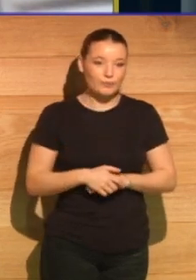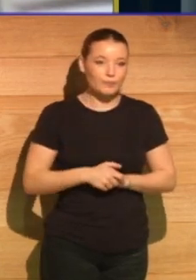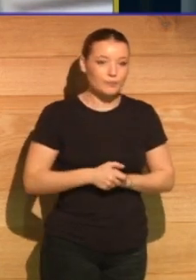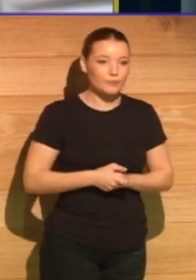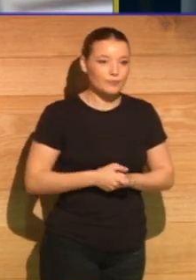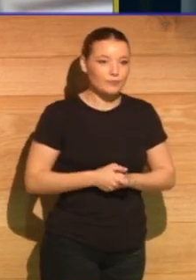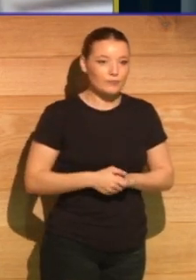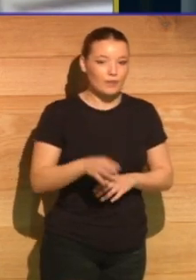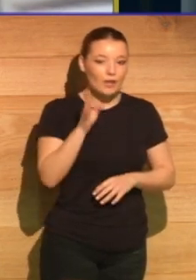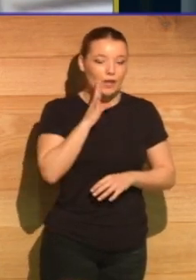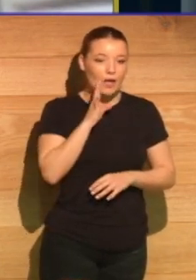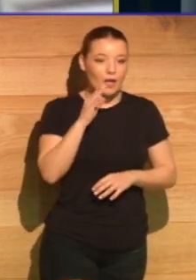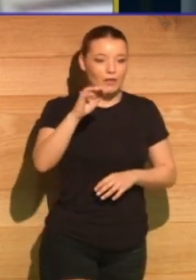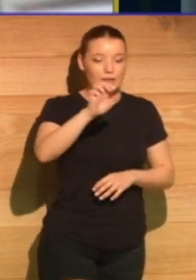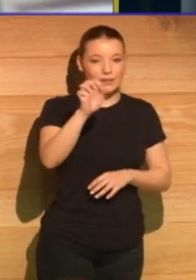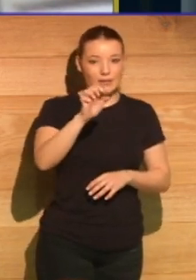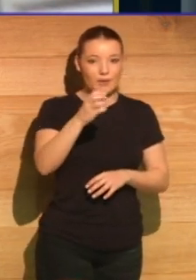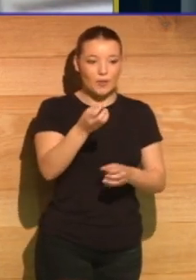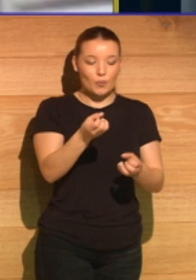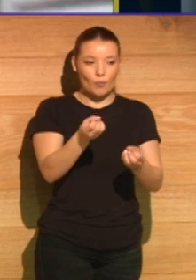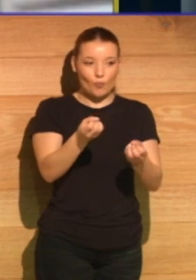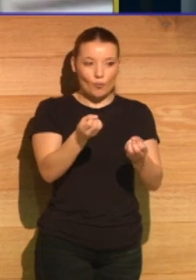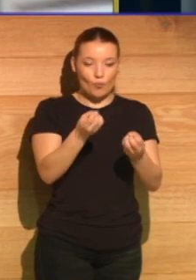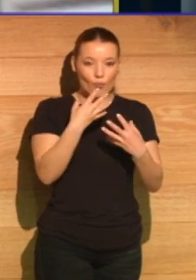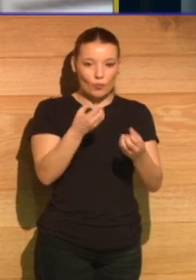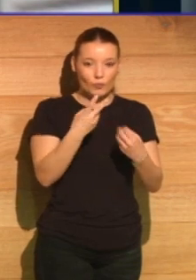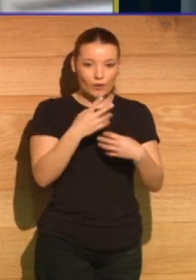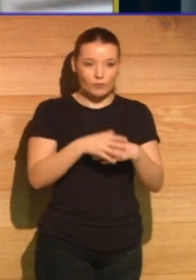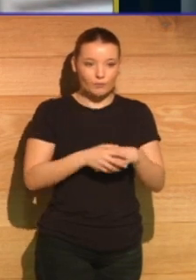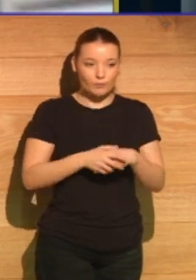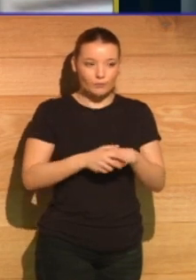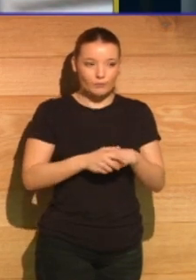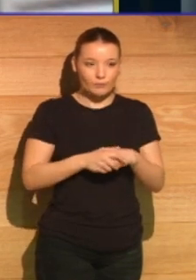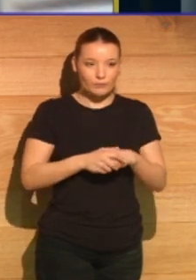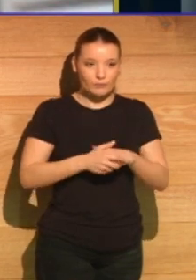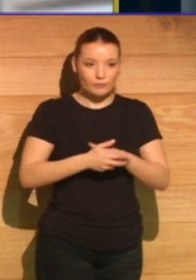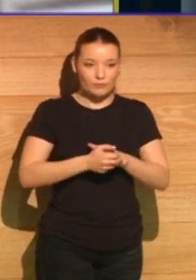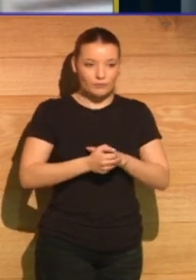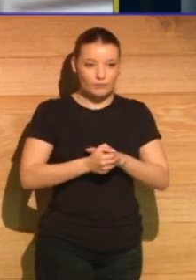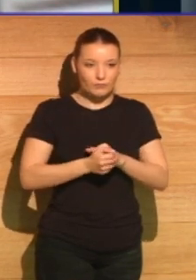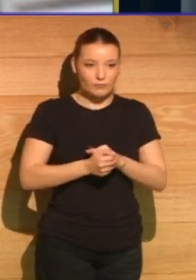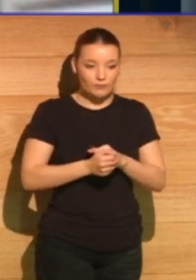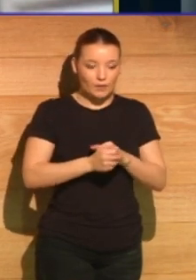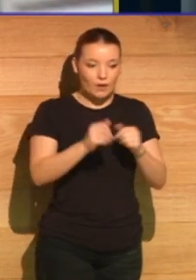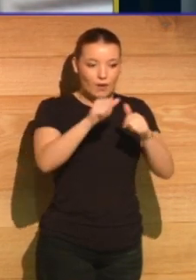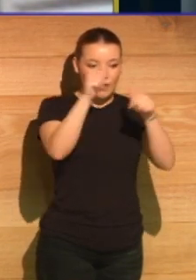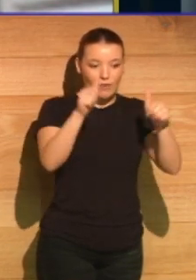Comentaba Estíbaliz es verdad esa manera tan bella que los versos